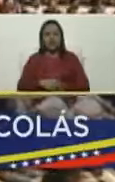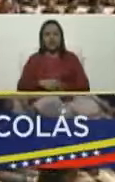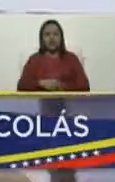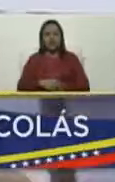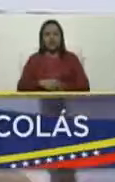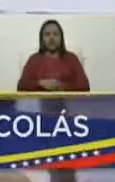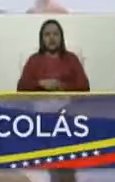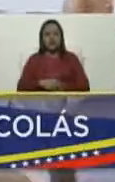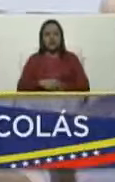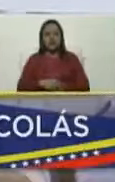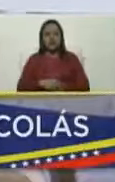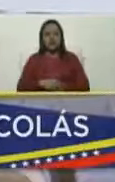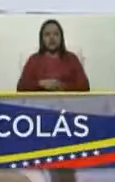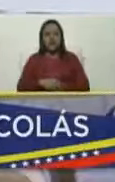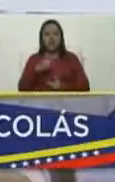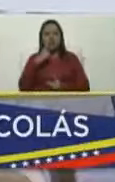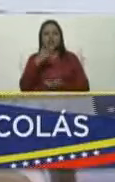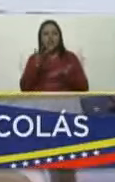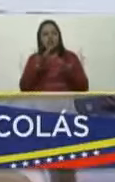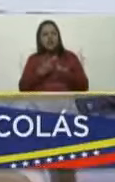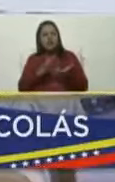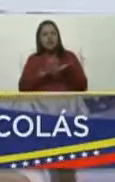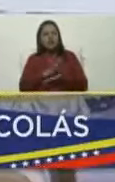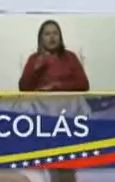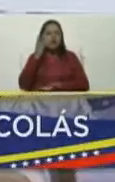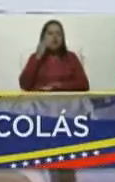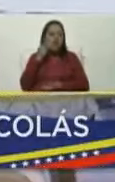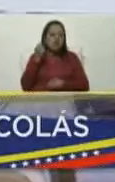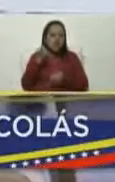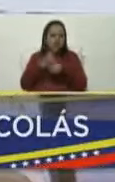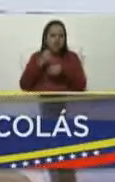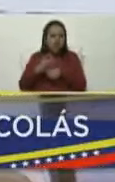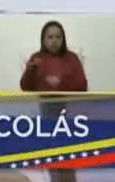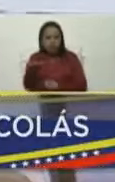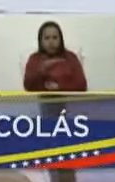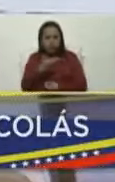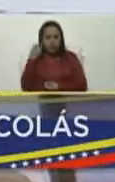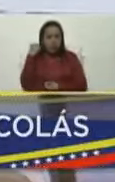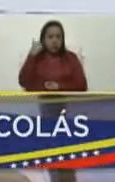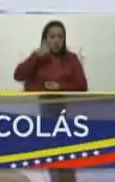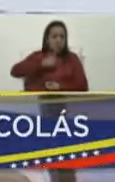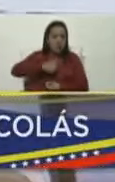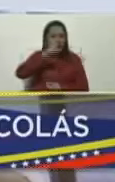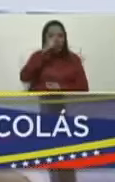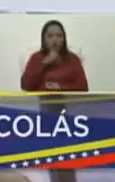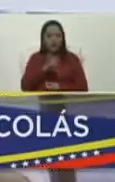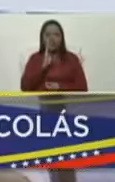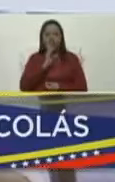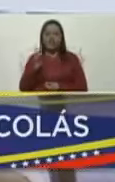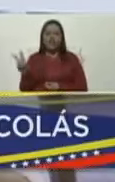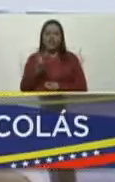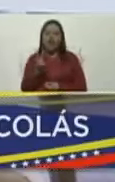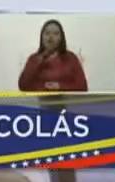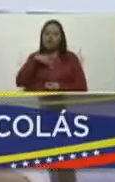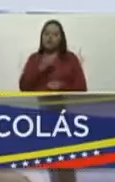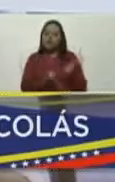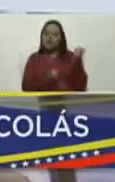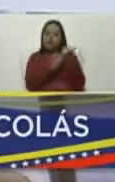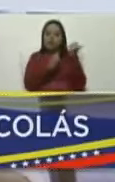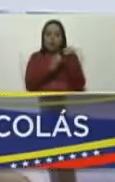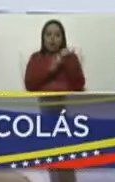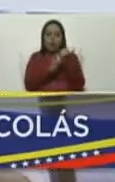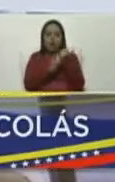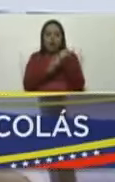Maniglia. Dime la experiencia que ustedes han tenido en estos años en el Banco de Venezuela para apoyar, para ser